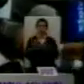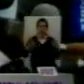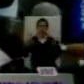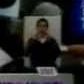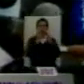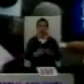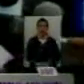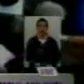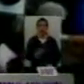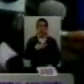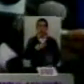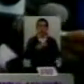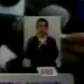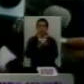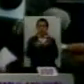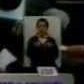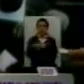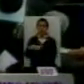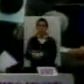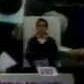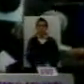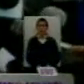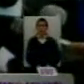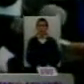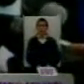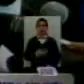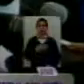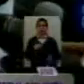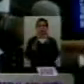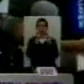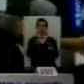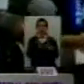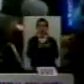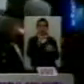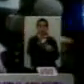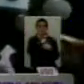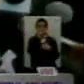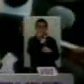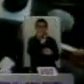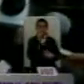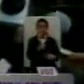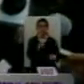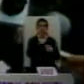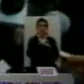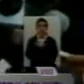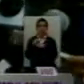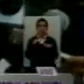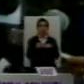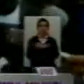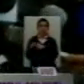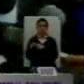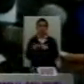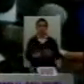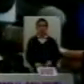Y no solamente estoy hablando de inversión nacional, sino también estoy hablando de inversión pública, de inversión privada, perdón. Entonces,